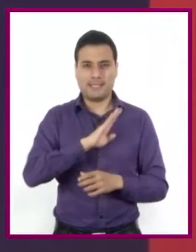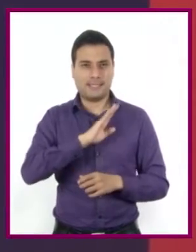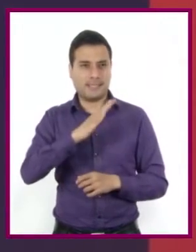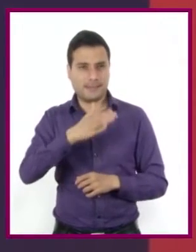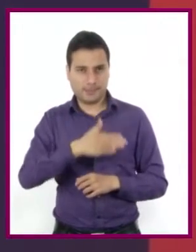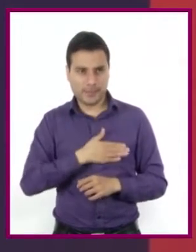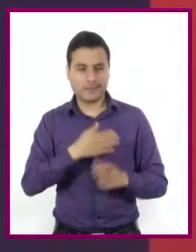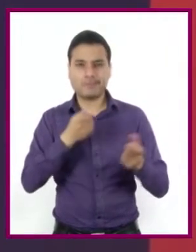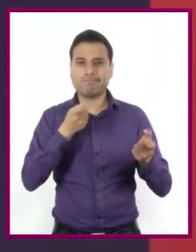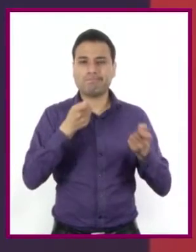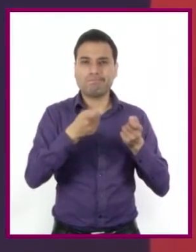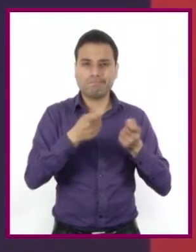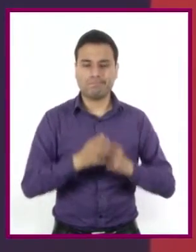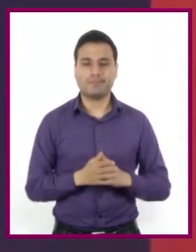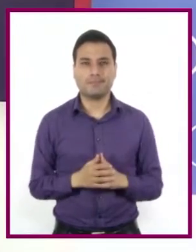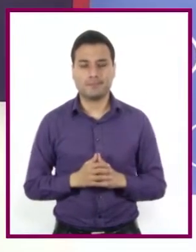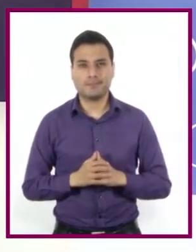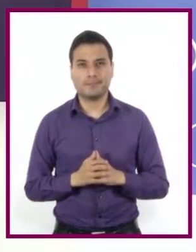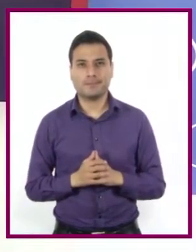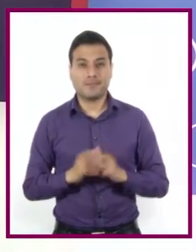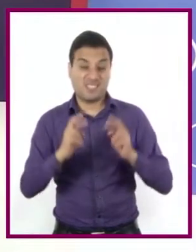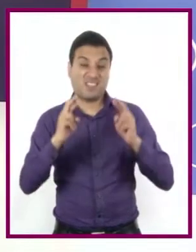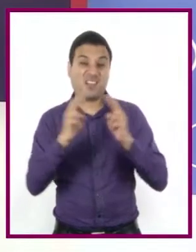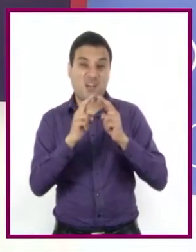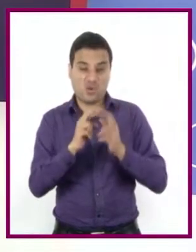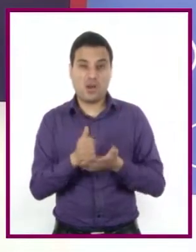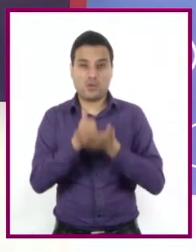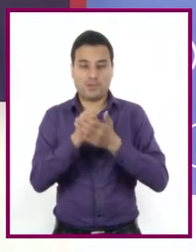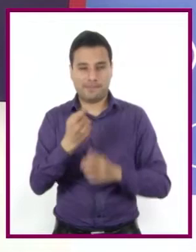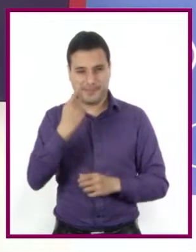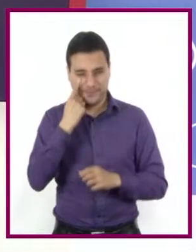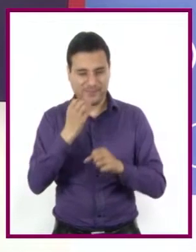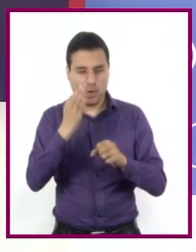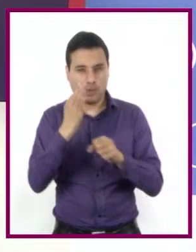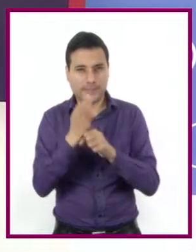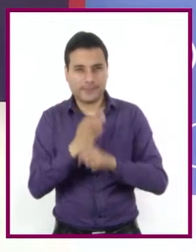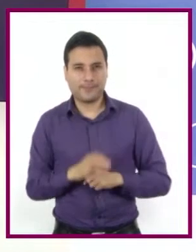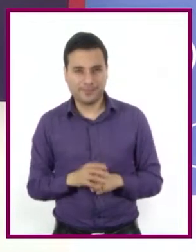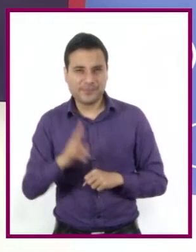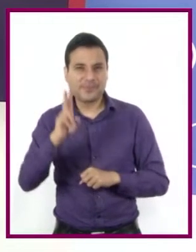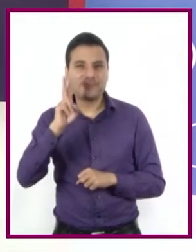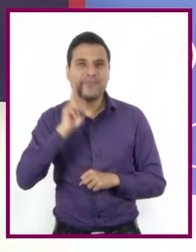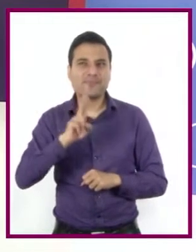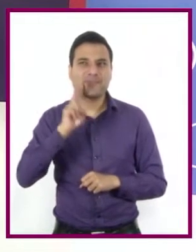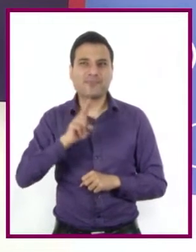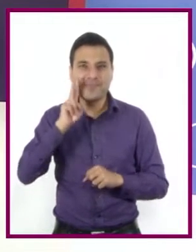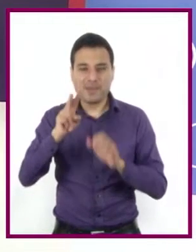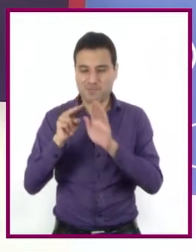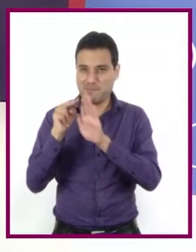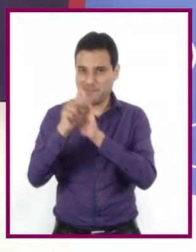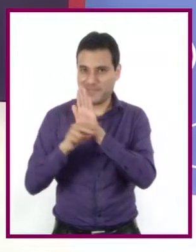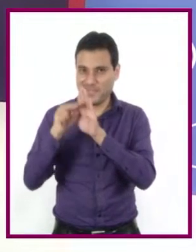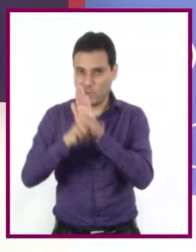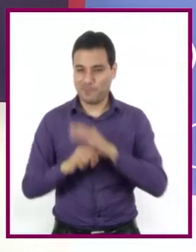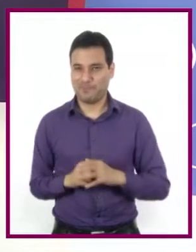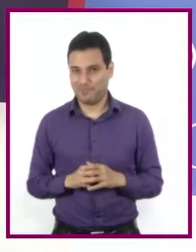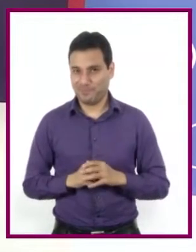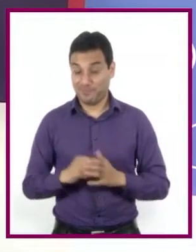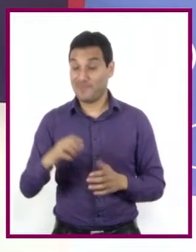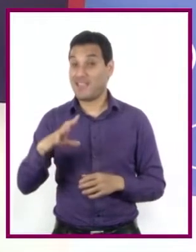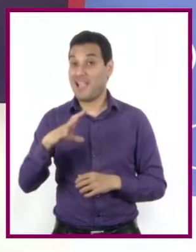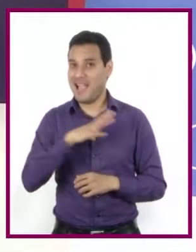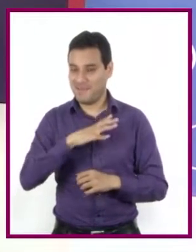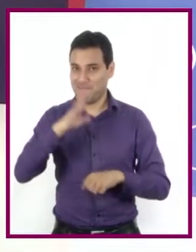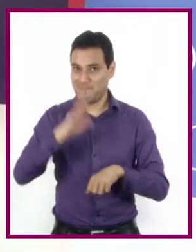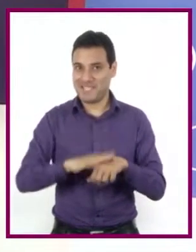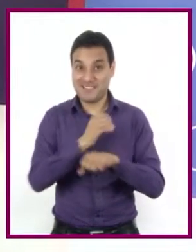un papel decisivo. Ahora los invito a que nos acompañen a ver la siguiente cápsula que nos proporcionará